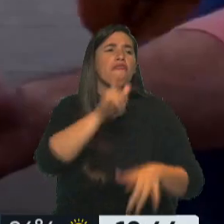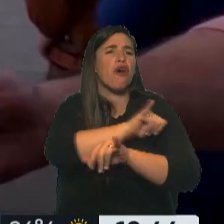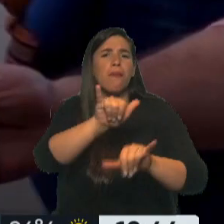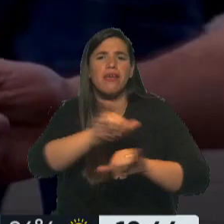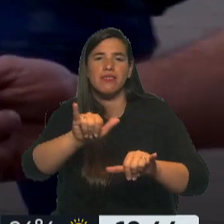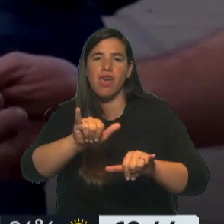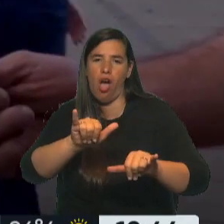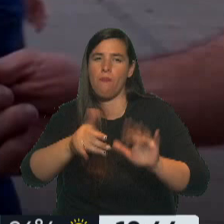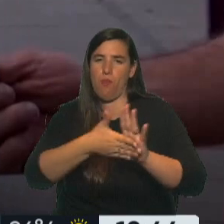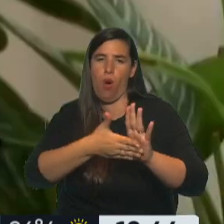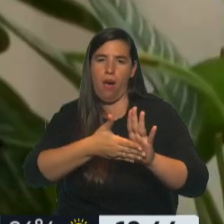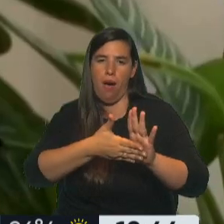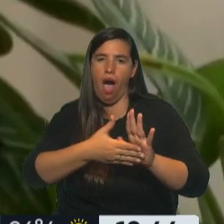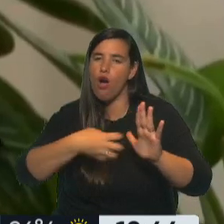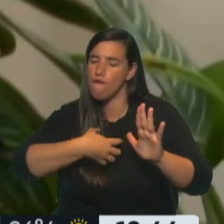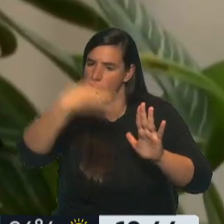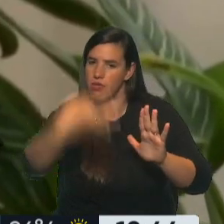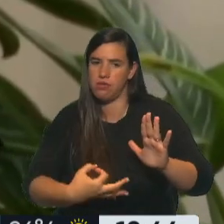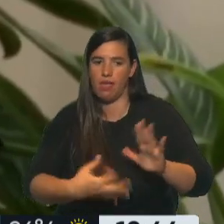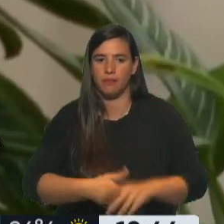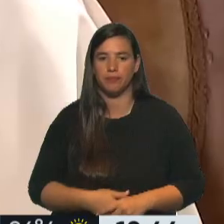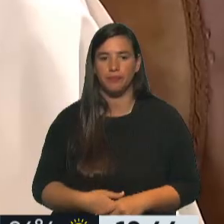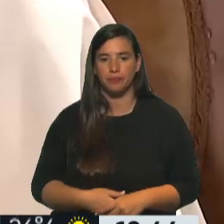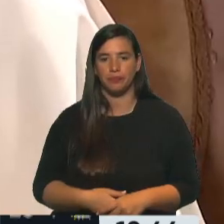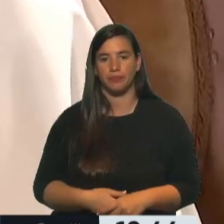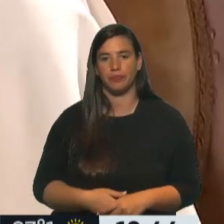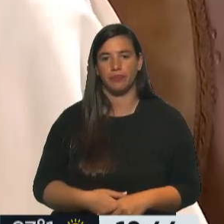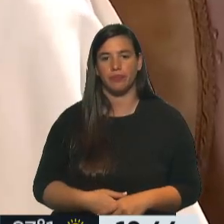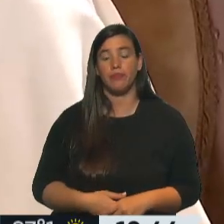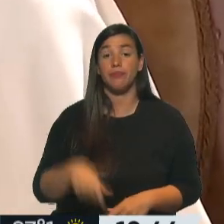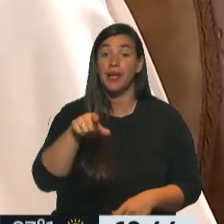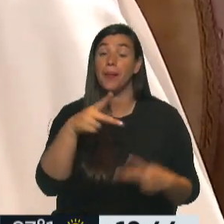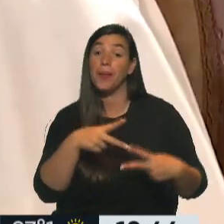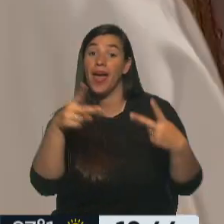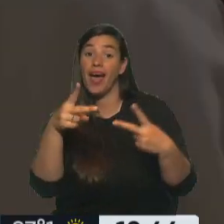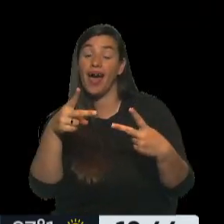chequeada y confiable? ¿Le quedan aún viajes importantes? Bueno, sí, Argentina.